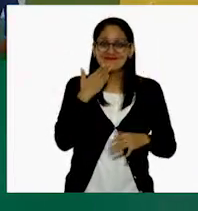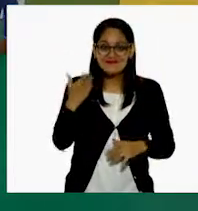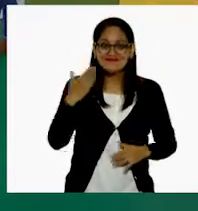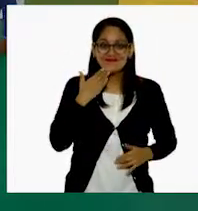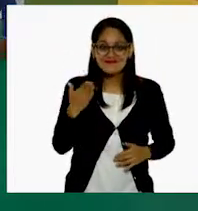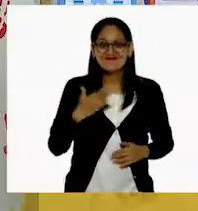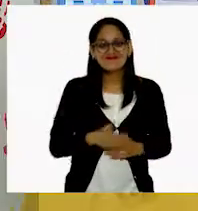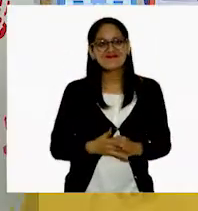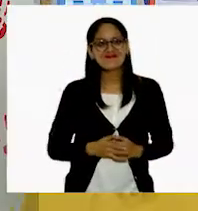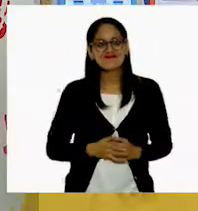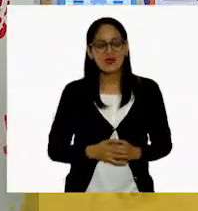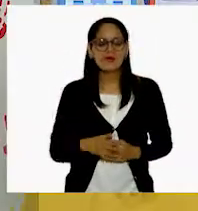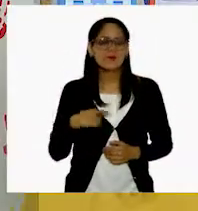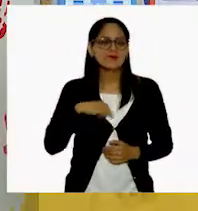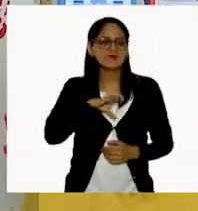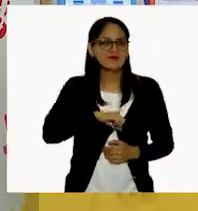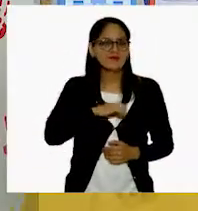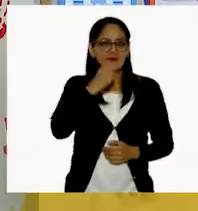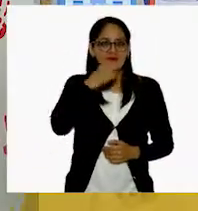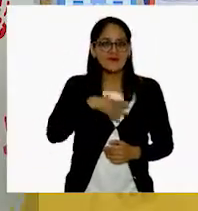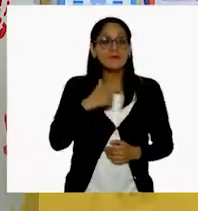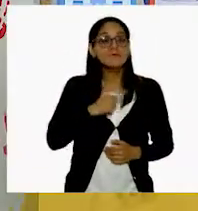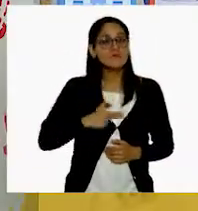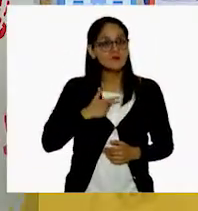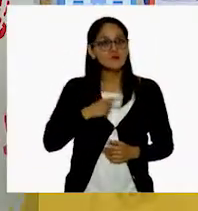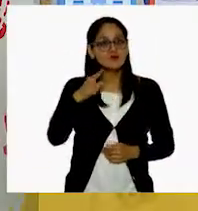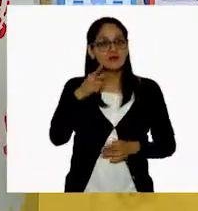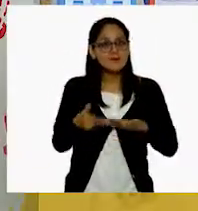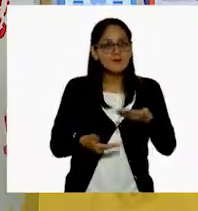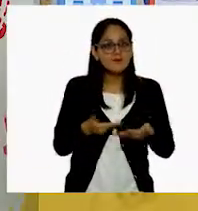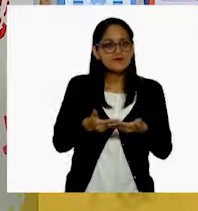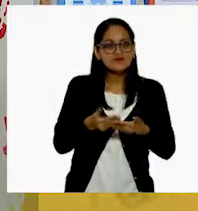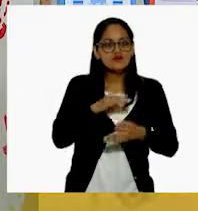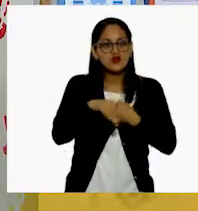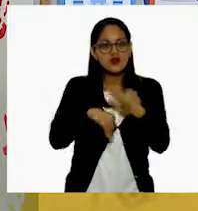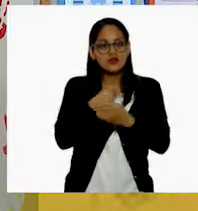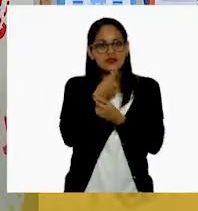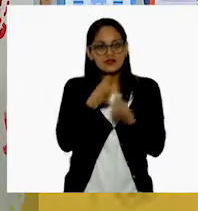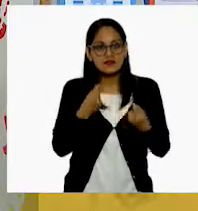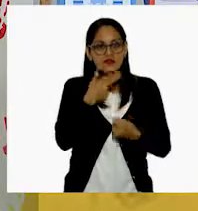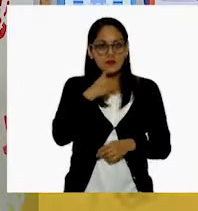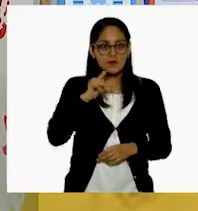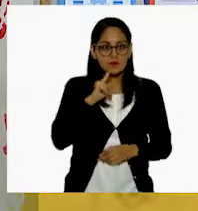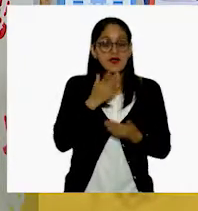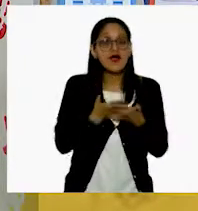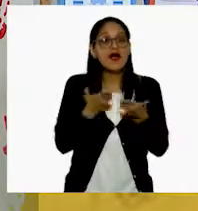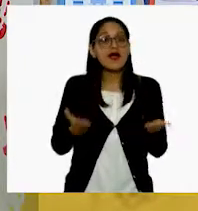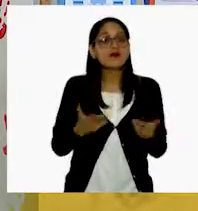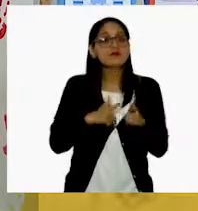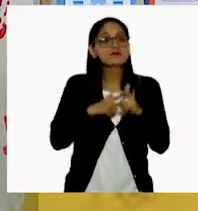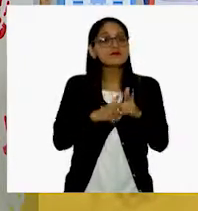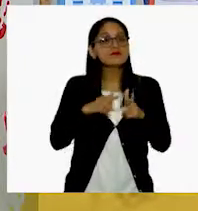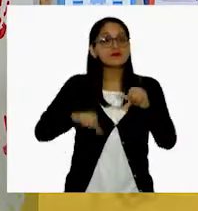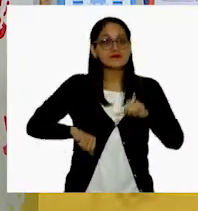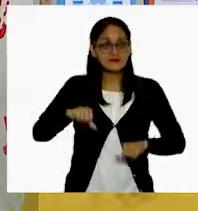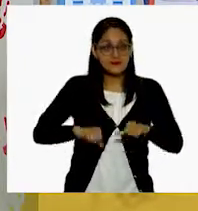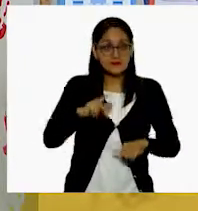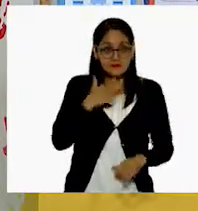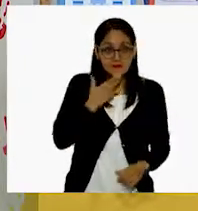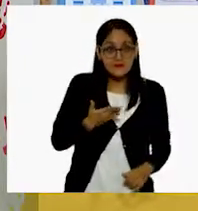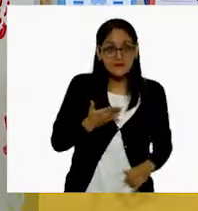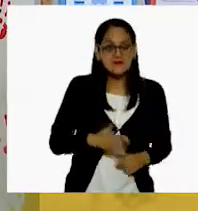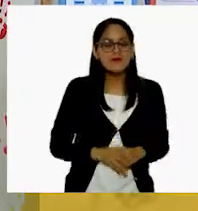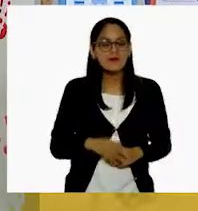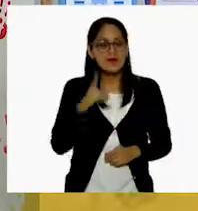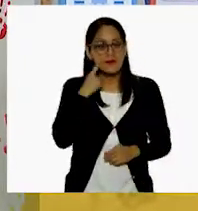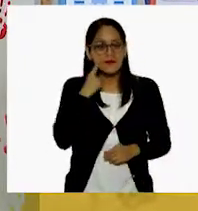¡Hola, Gloria! Me encanta que te hayas presentado con todas las niñas y los niños. Ahora, continuemos la actividad, ¿les parece? ¿Ah, sí? A ver, sí, okay,